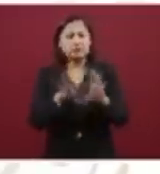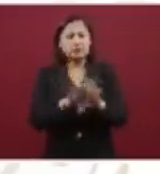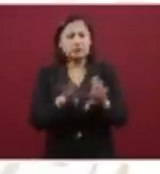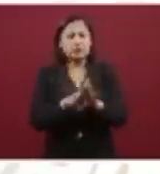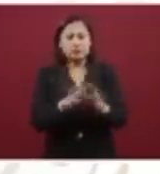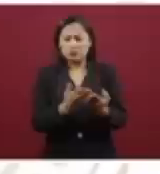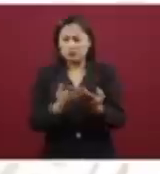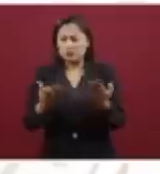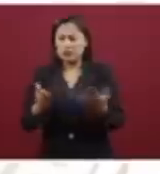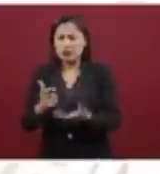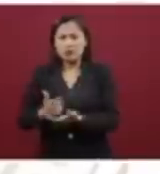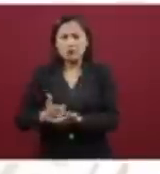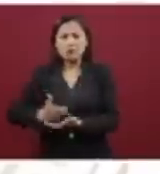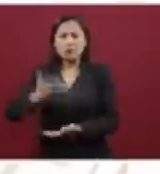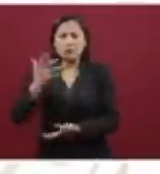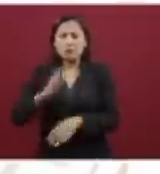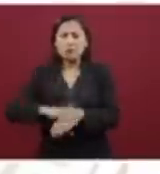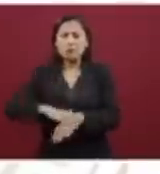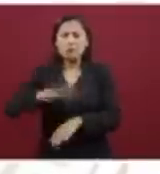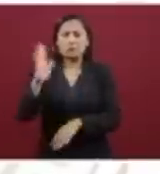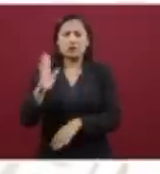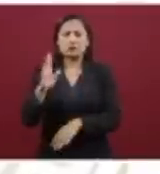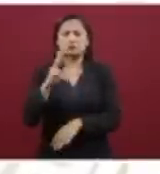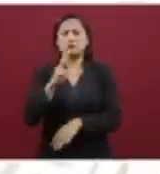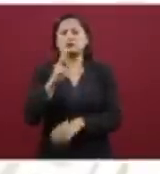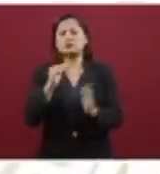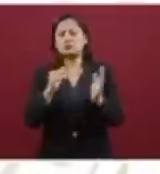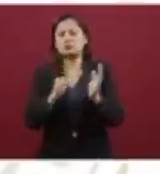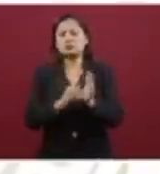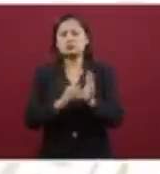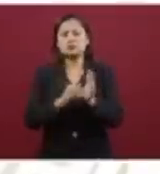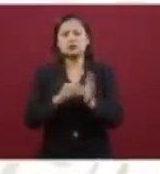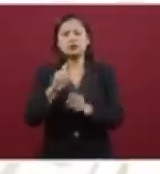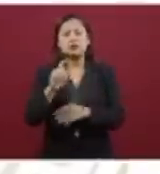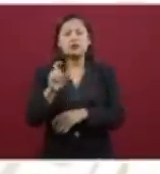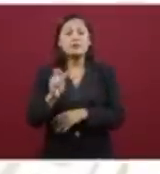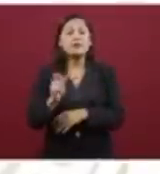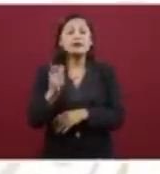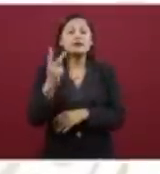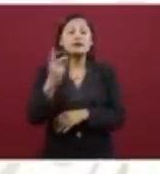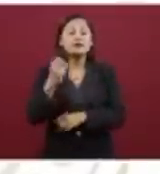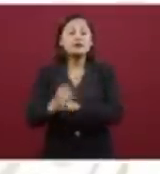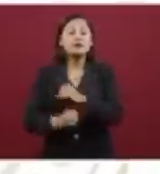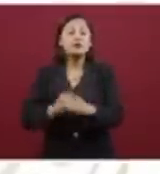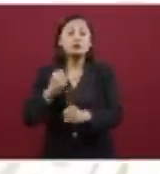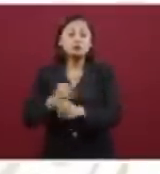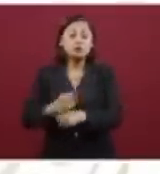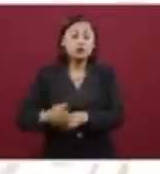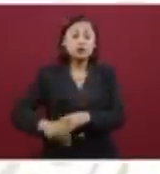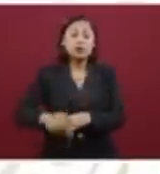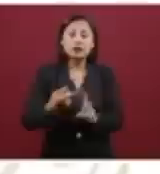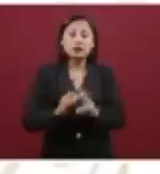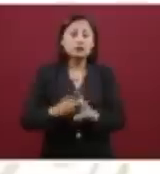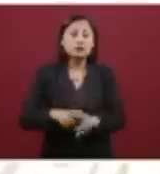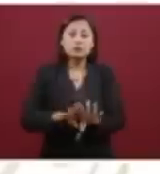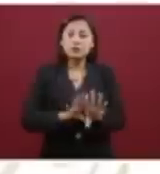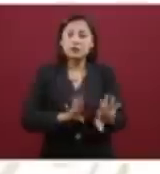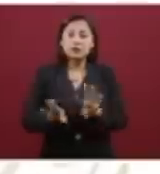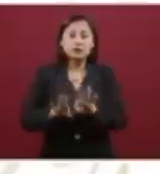hablaba de 2022 como anna año de inicio de operaciones